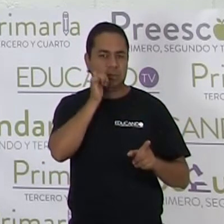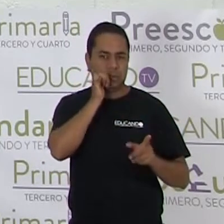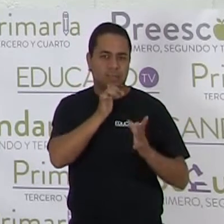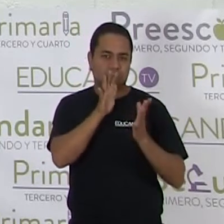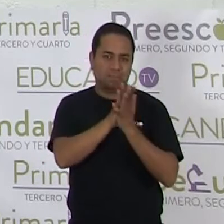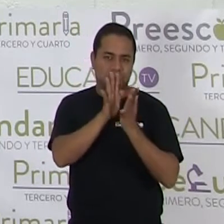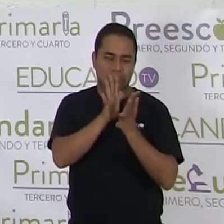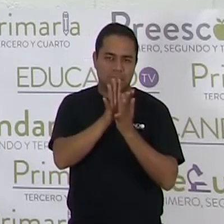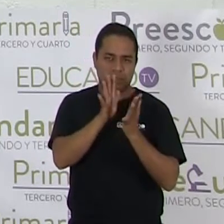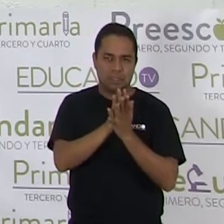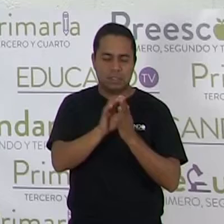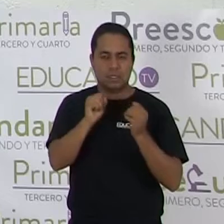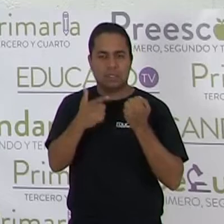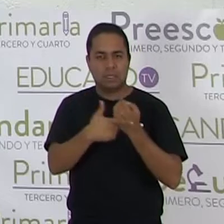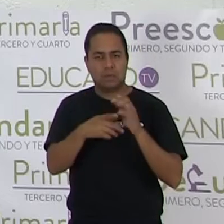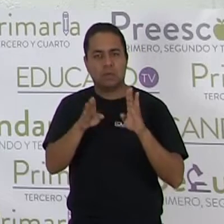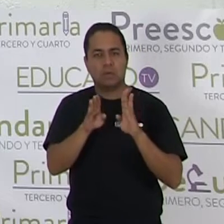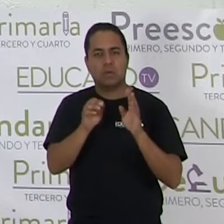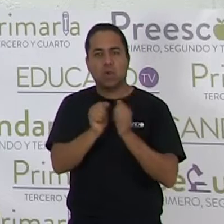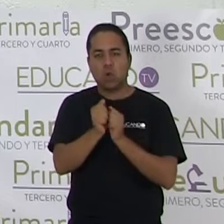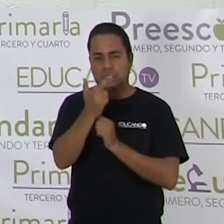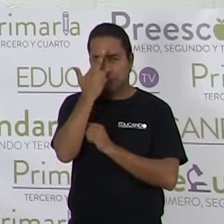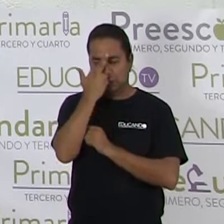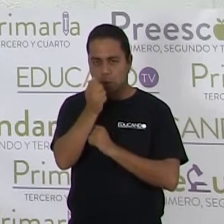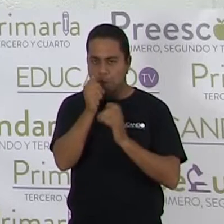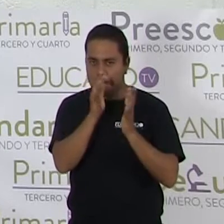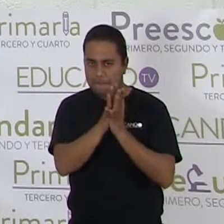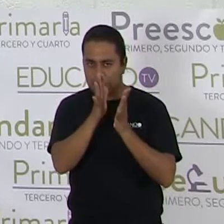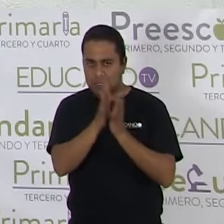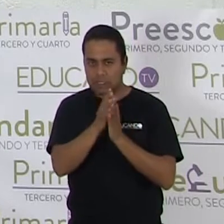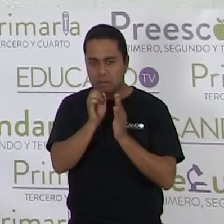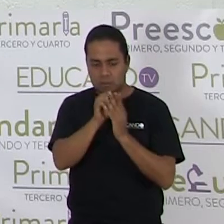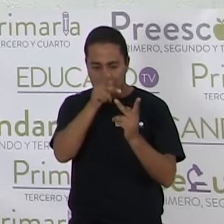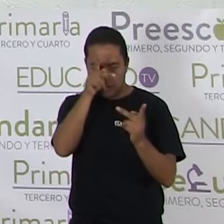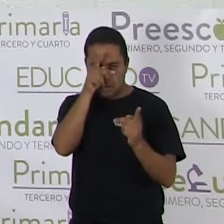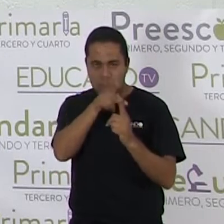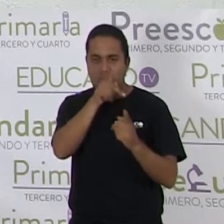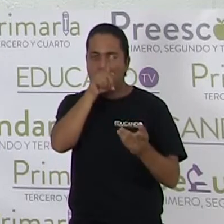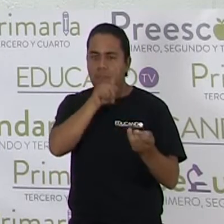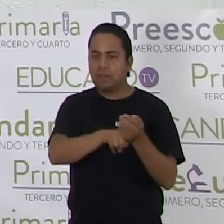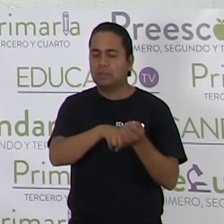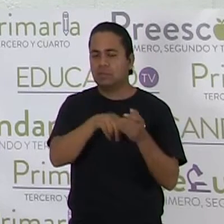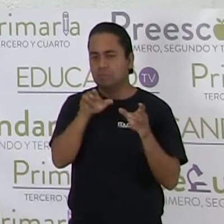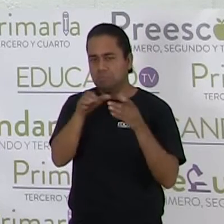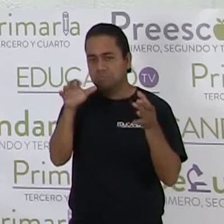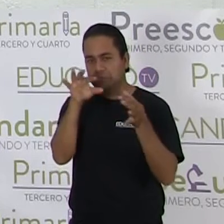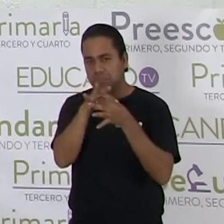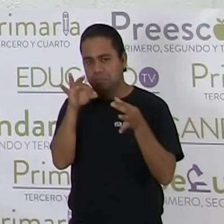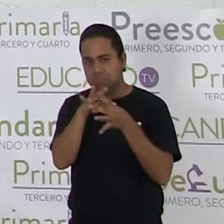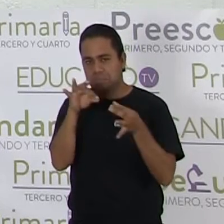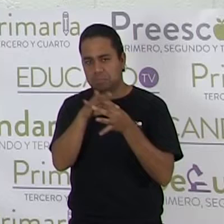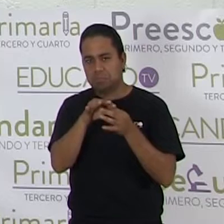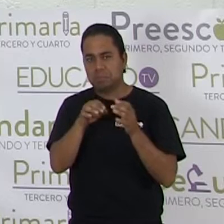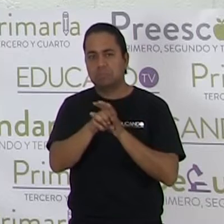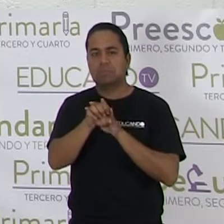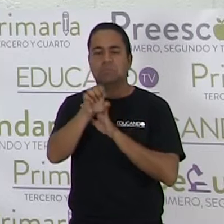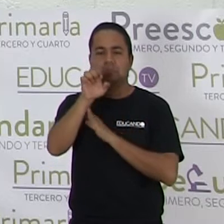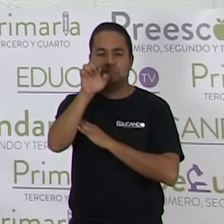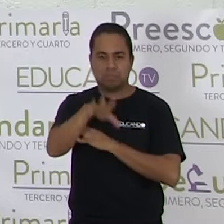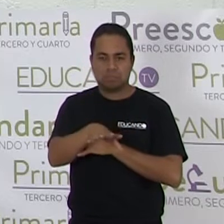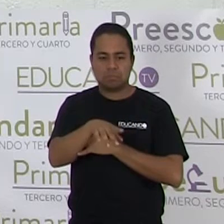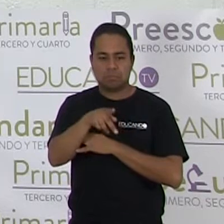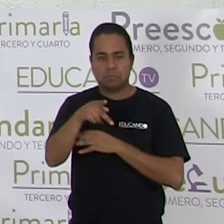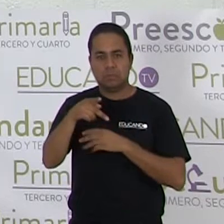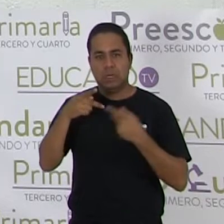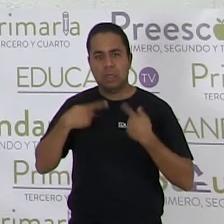una forma coherente y exacta dentro de los relatos. Y al momento de que el